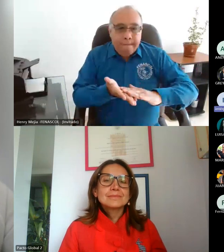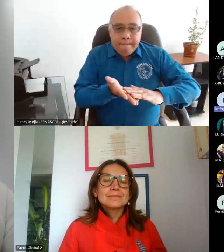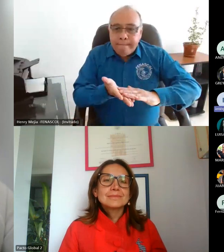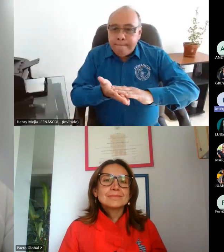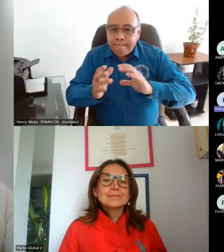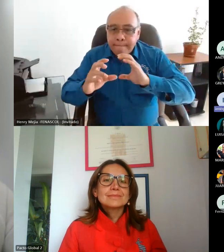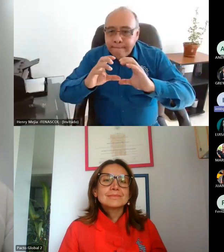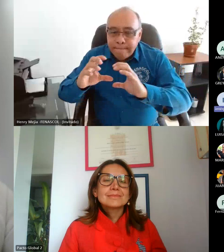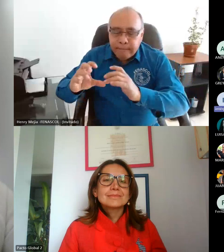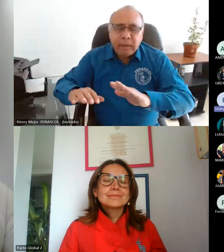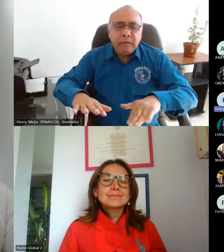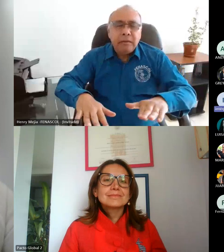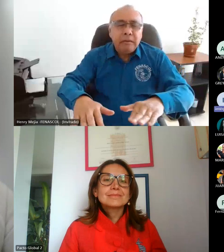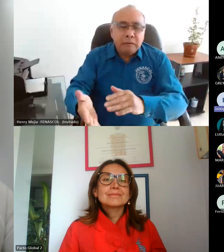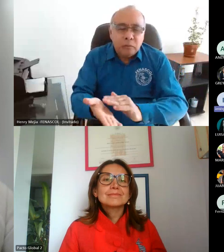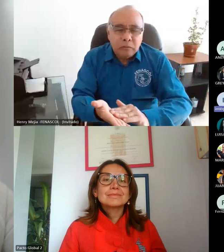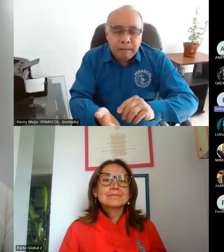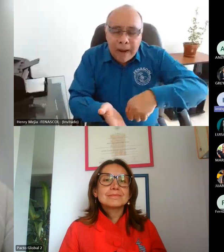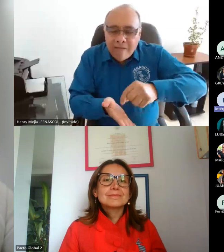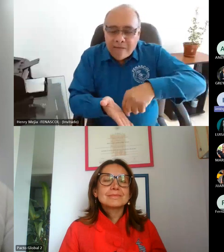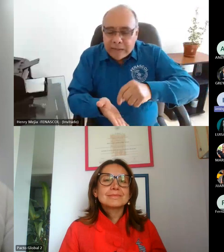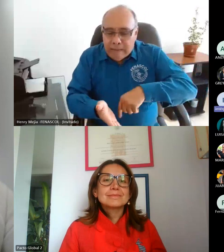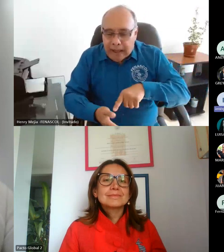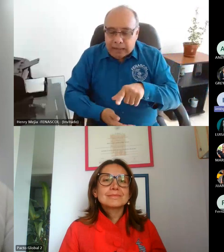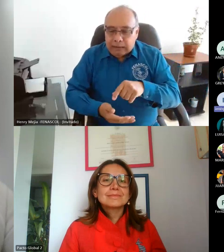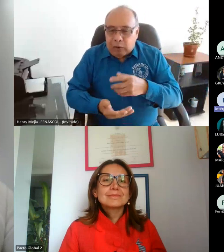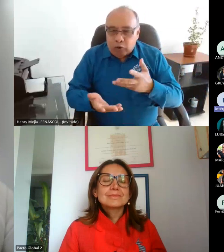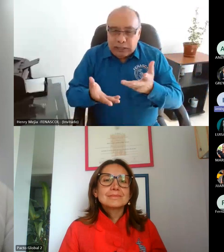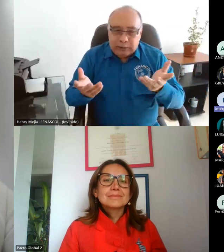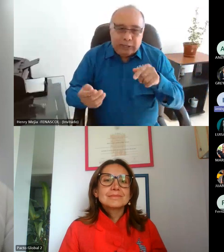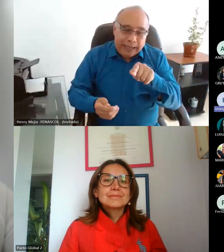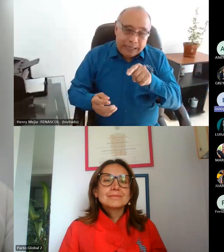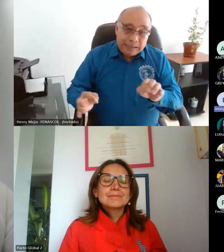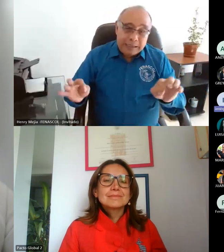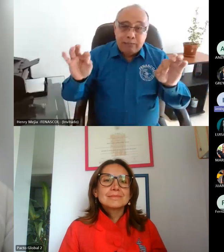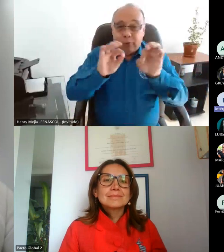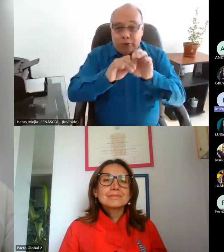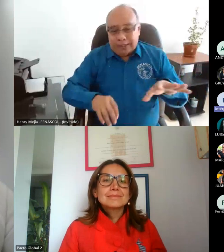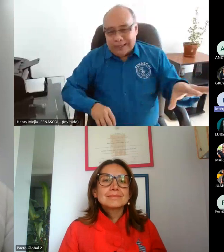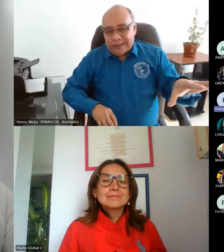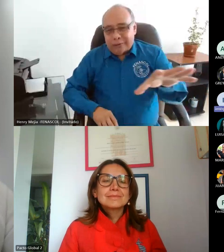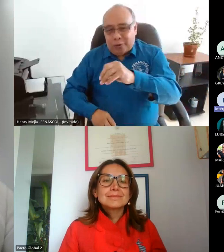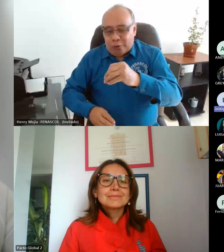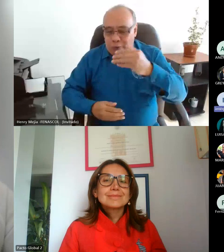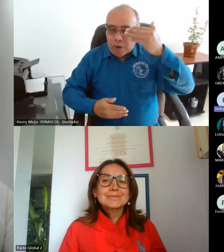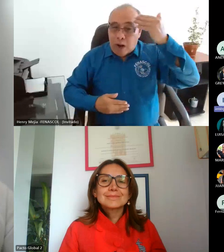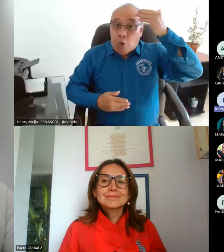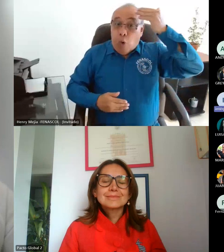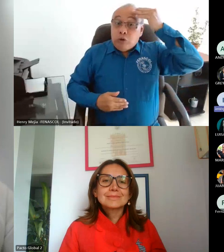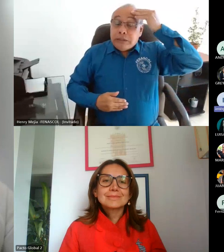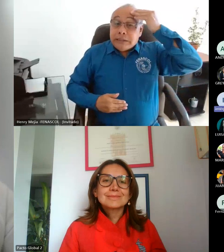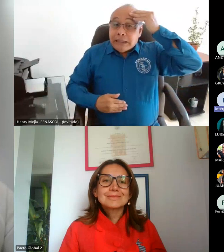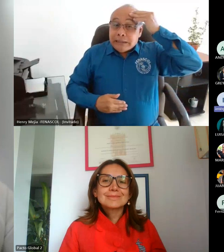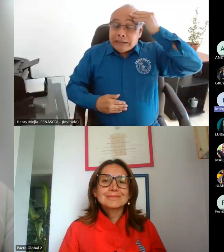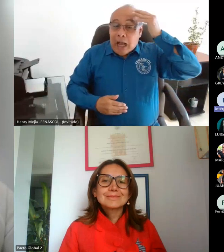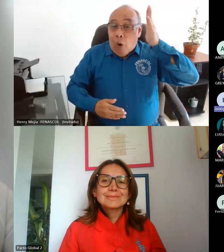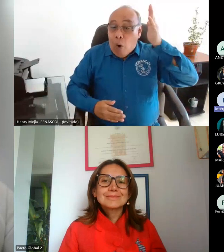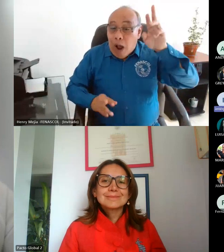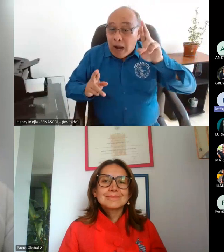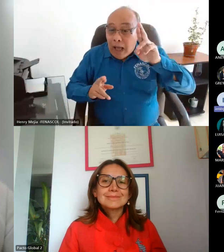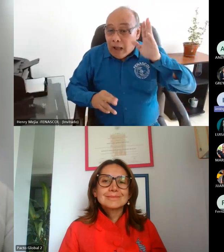subir un segundo piso y no hay una rampa sí o una persona con discapac idad visual requerirá de